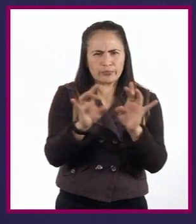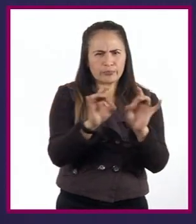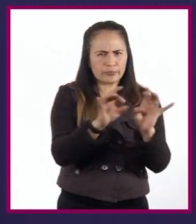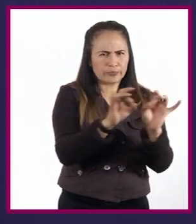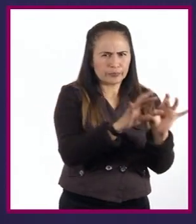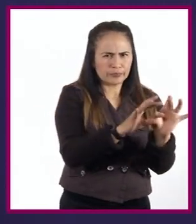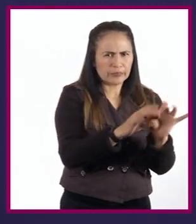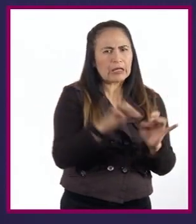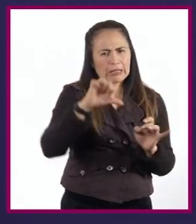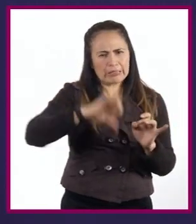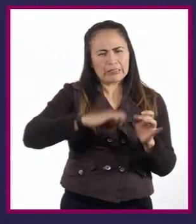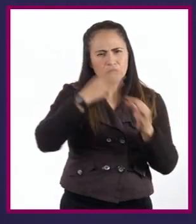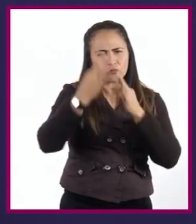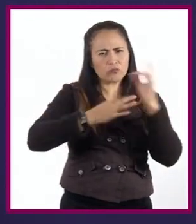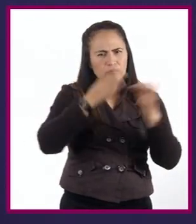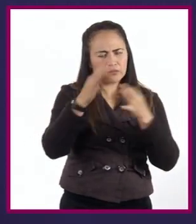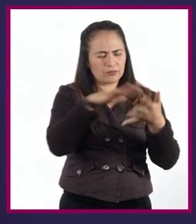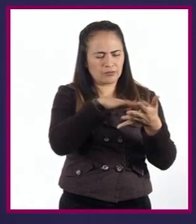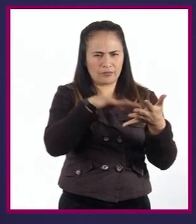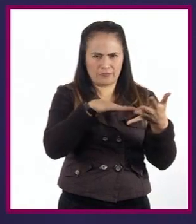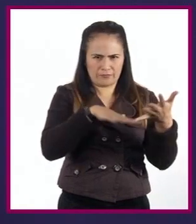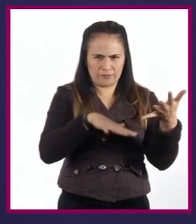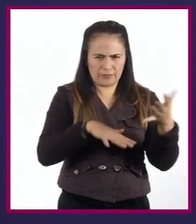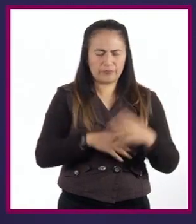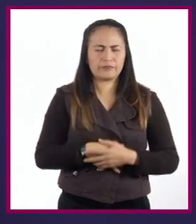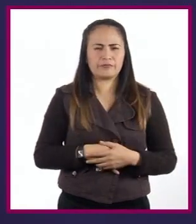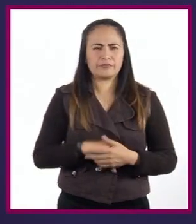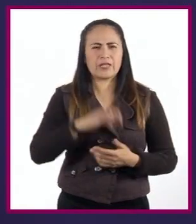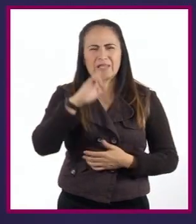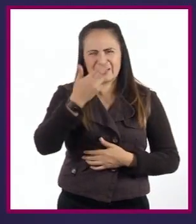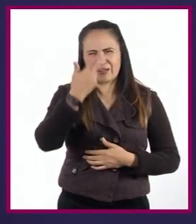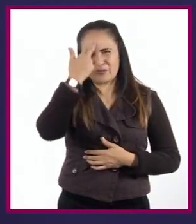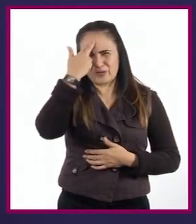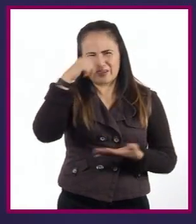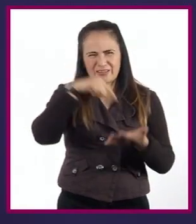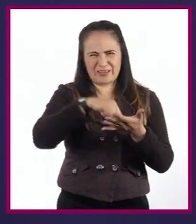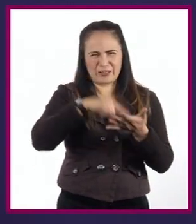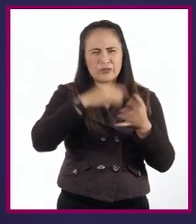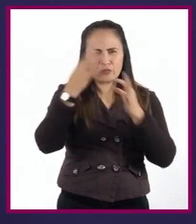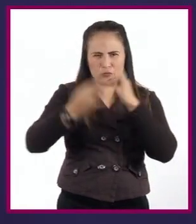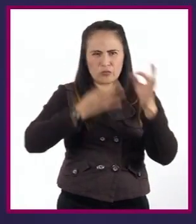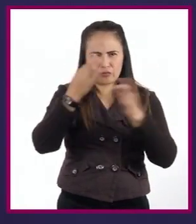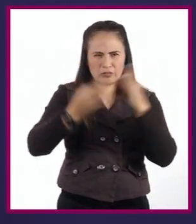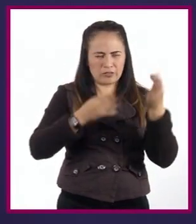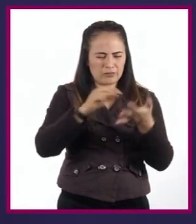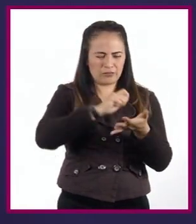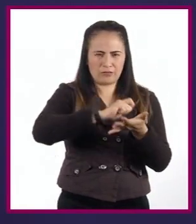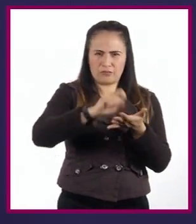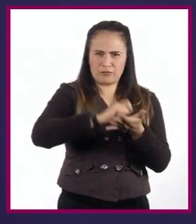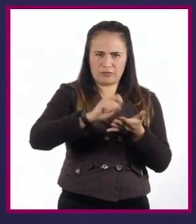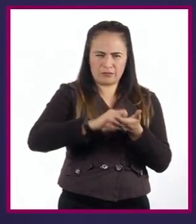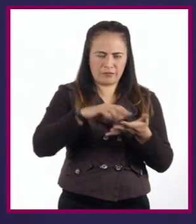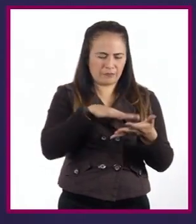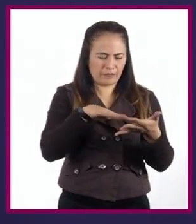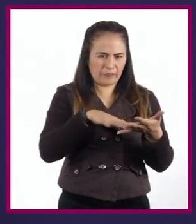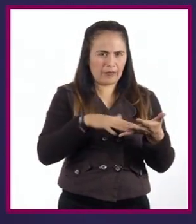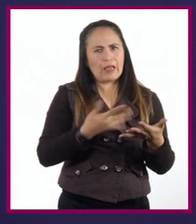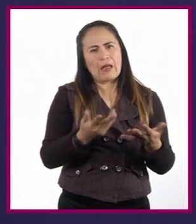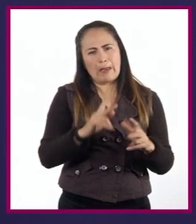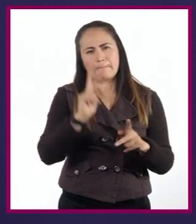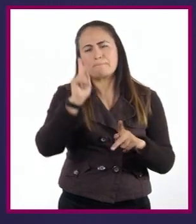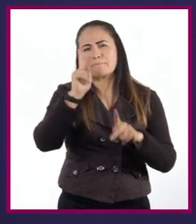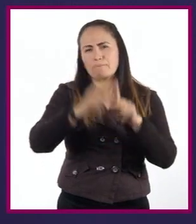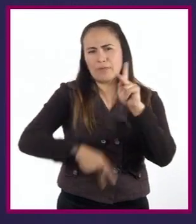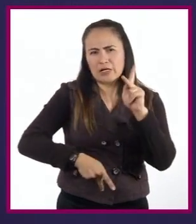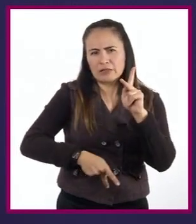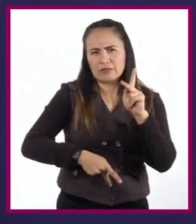acontecimientos de la noticia. Recuerden que toda nota informativa incluye un punto de vista parcial del hecho